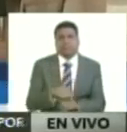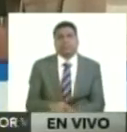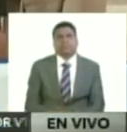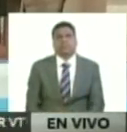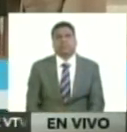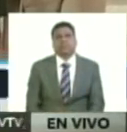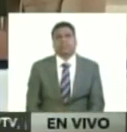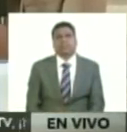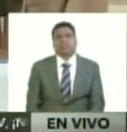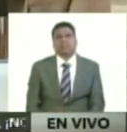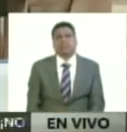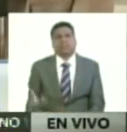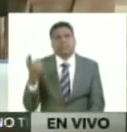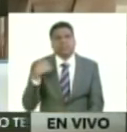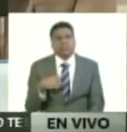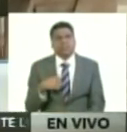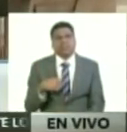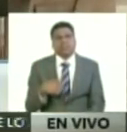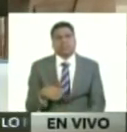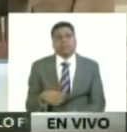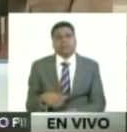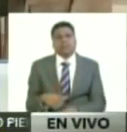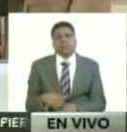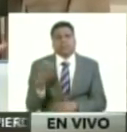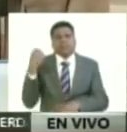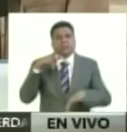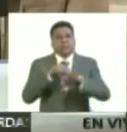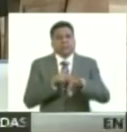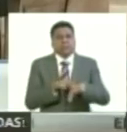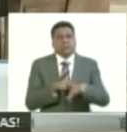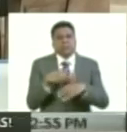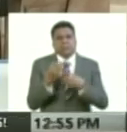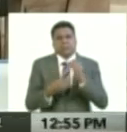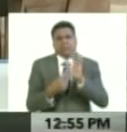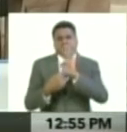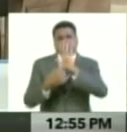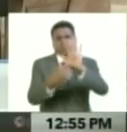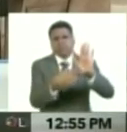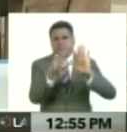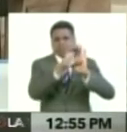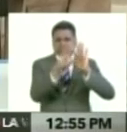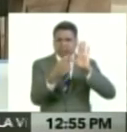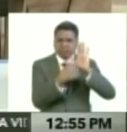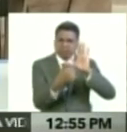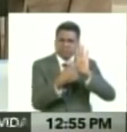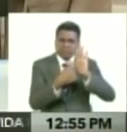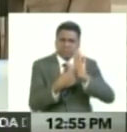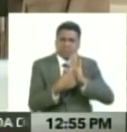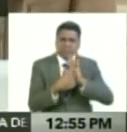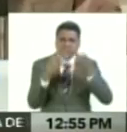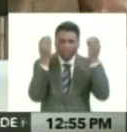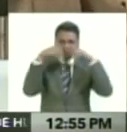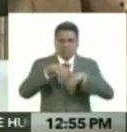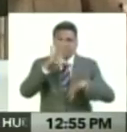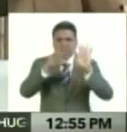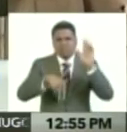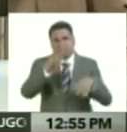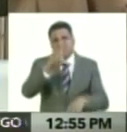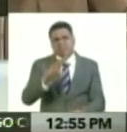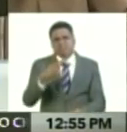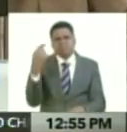Tiene que la Asamblea Nacional superar el desacato como reza en el acuerdo del 12 de noviembre.